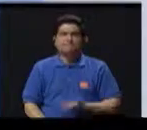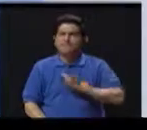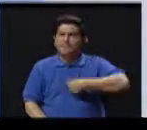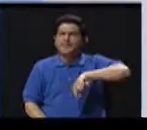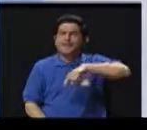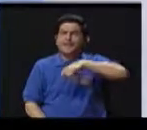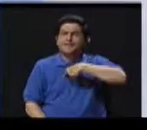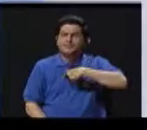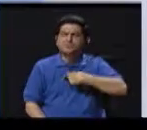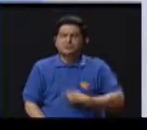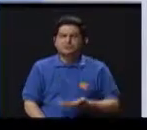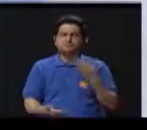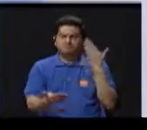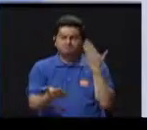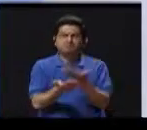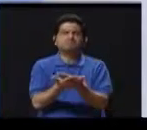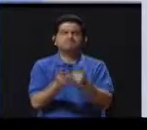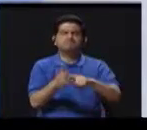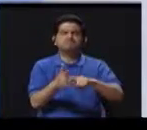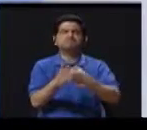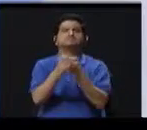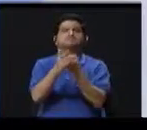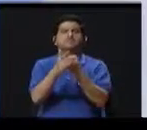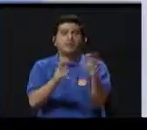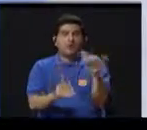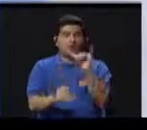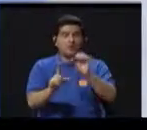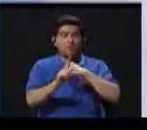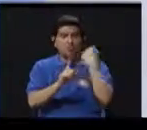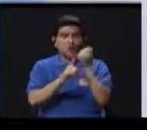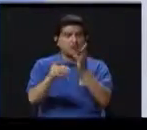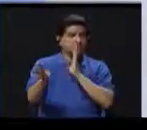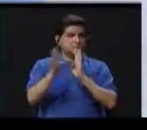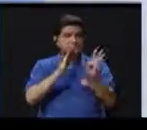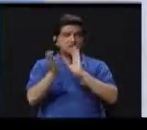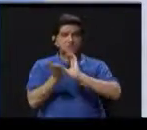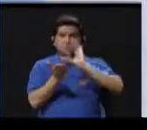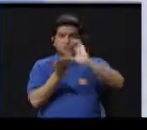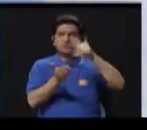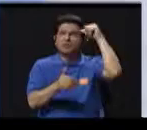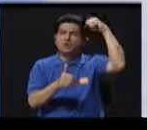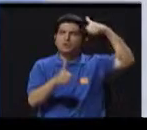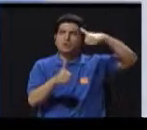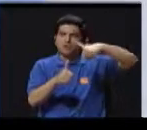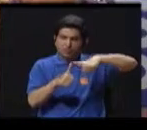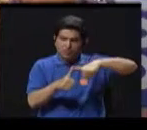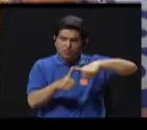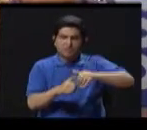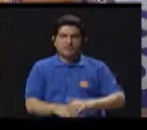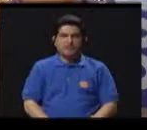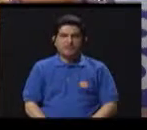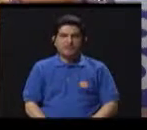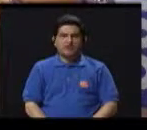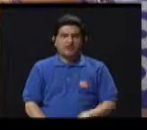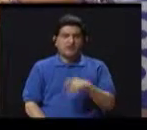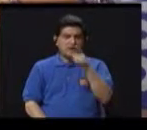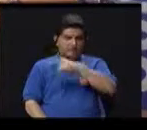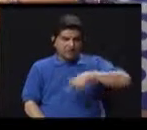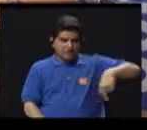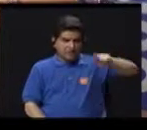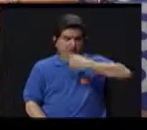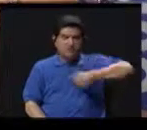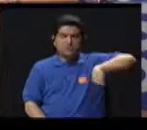que nos propusimos, ¿verdad?, desde el inicio. También fue una cosa que hablamos en el curso. Recuerdo que llegaron a